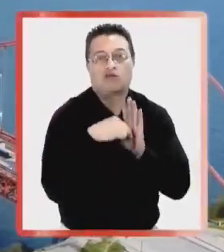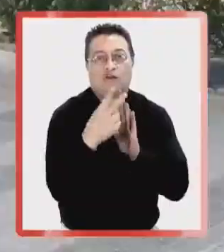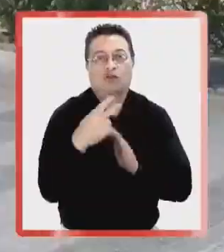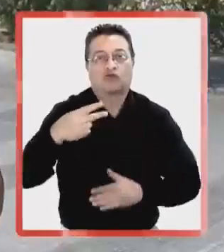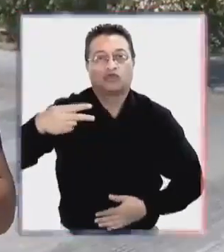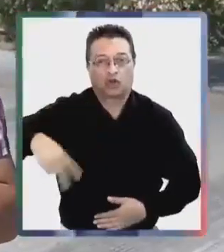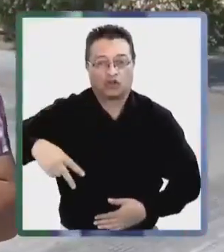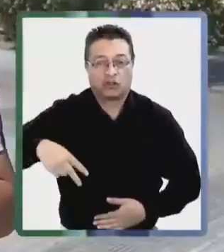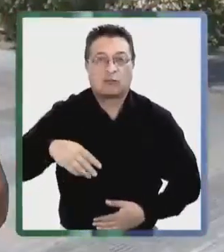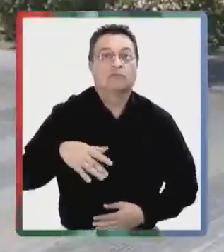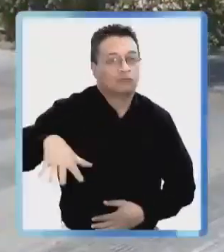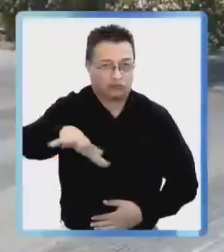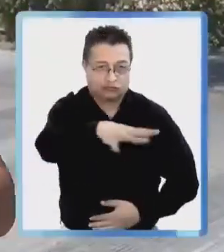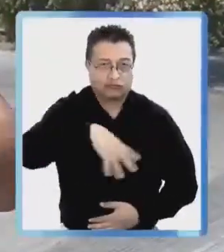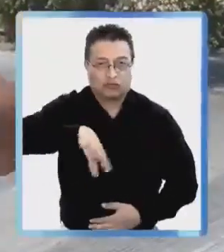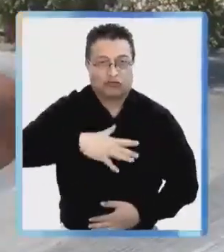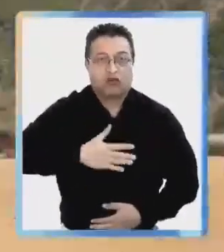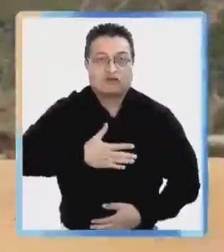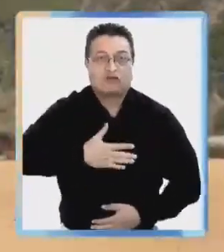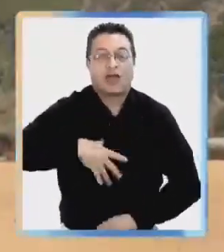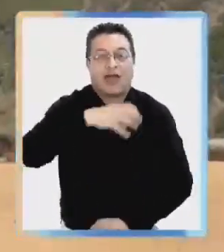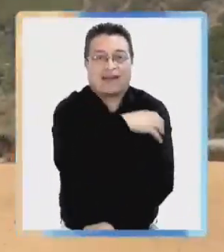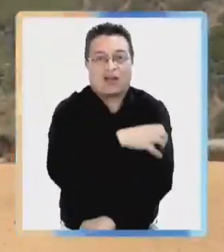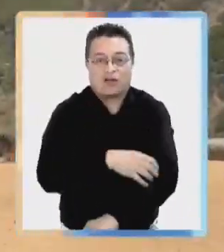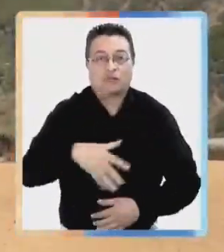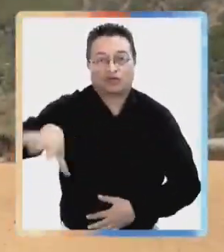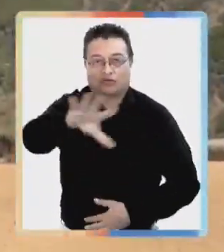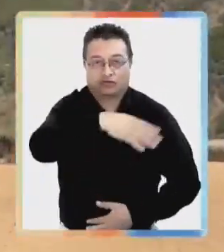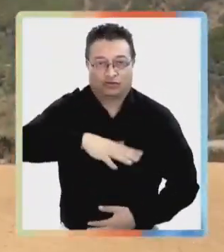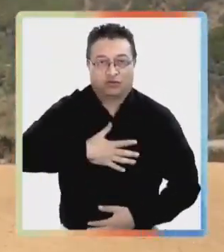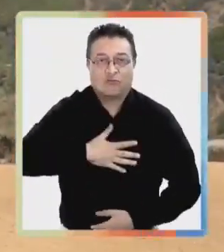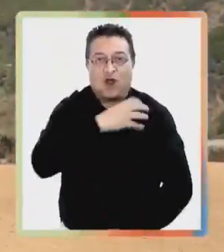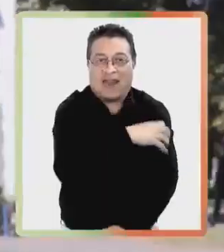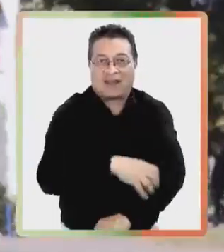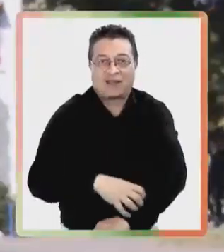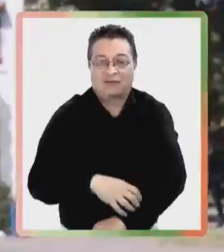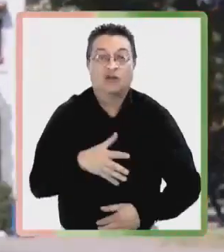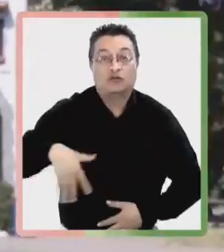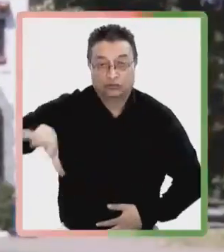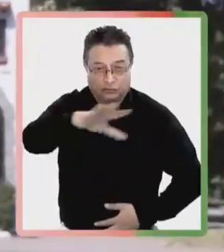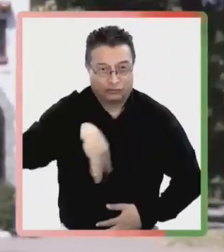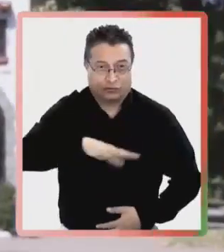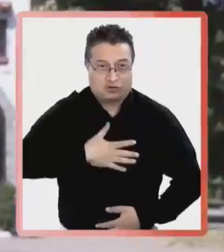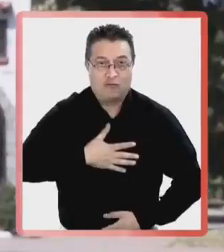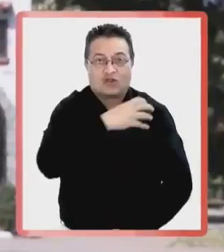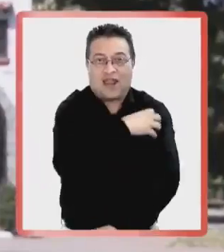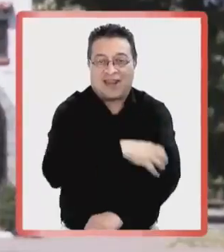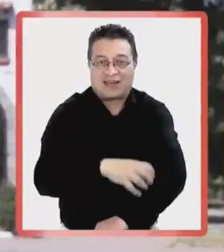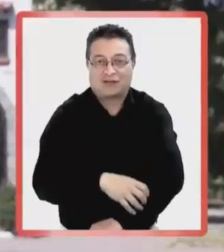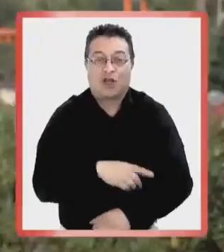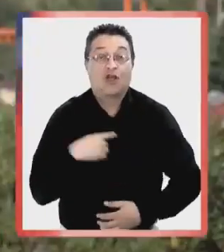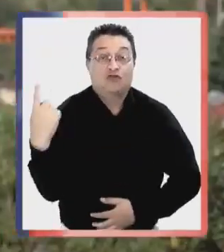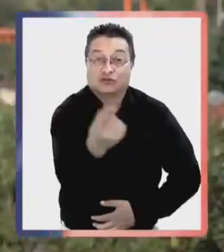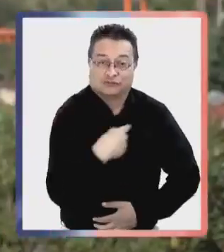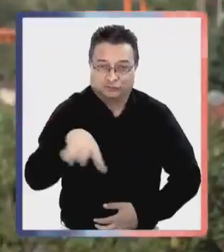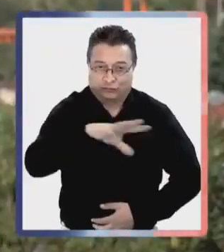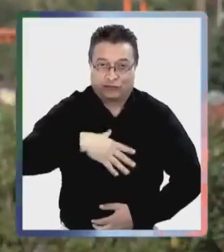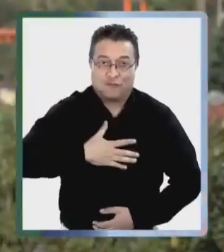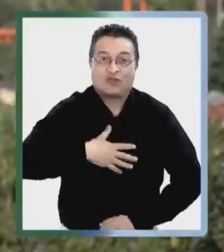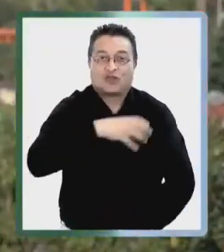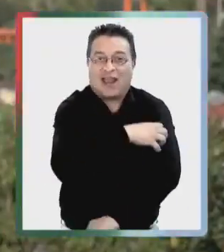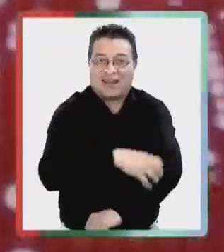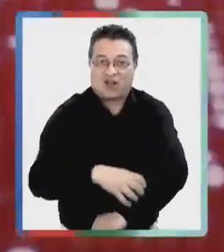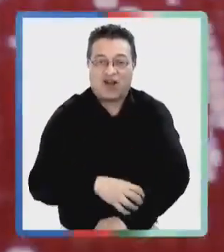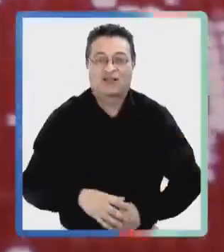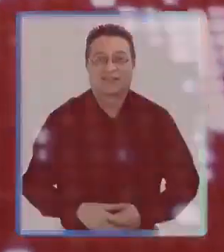Noticias, somos las regiones. Somos las regiones. Somos las regiones. Somos las